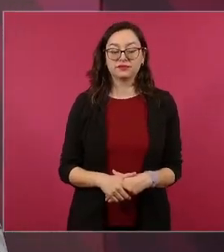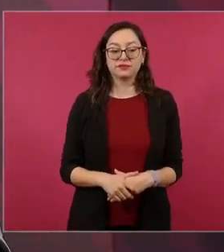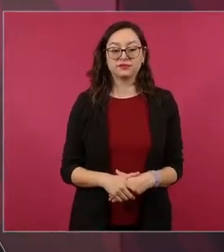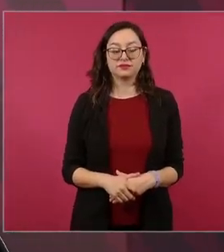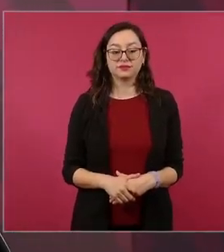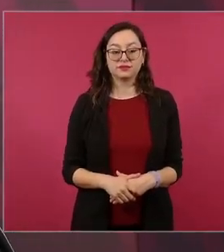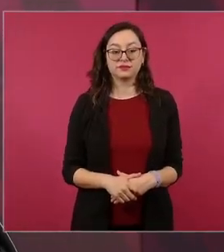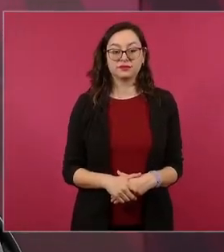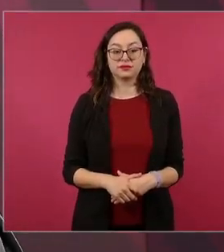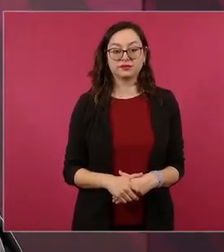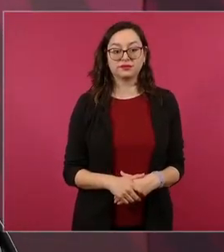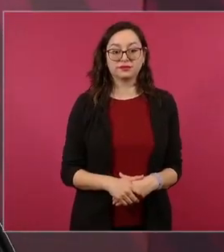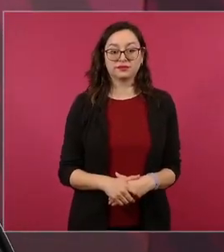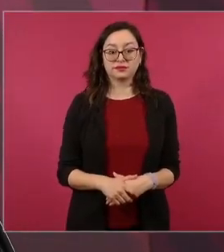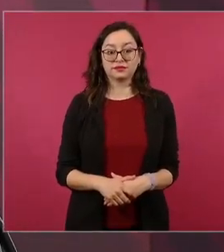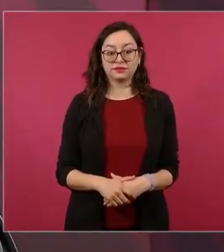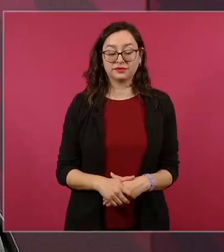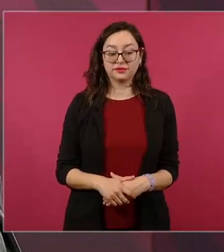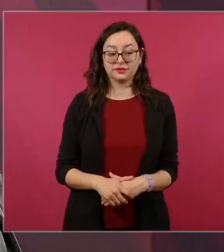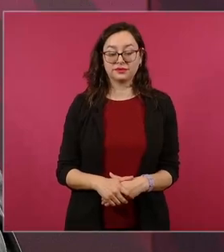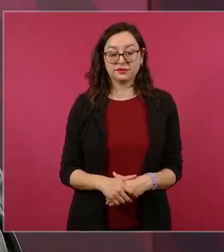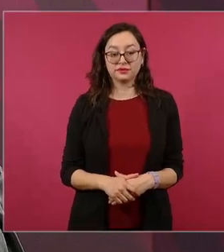aún más